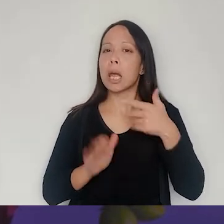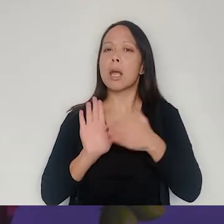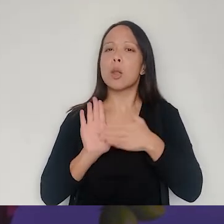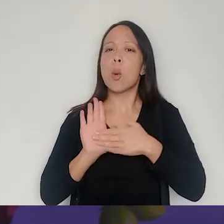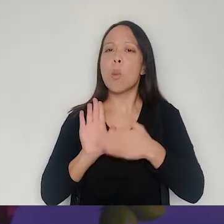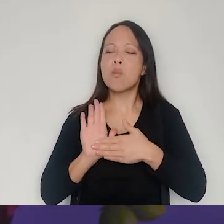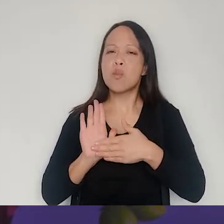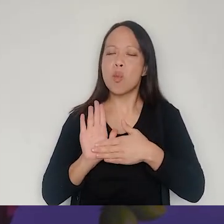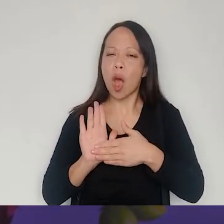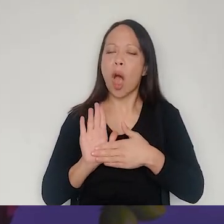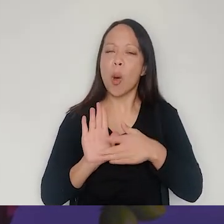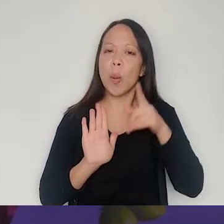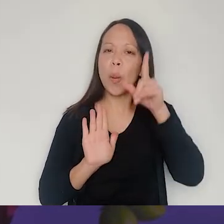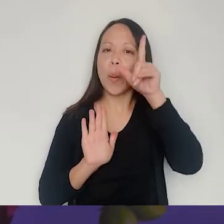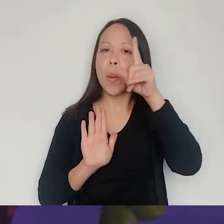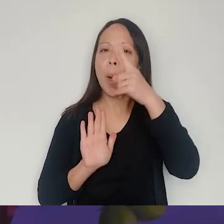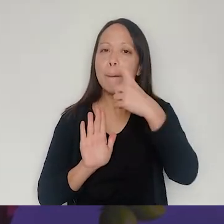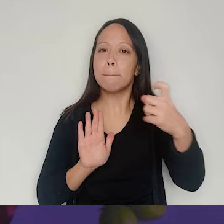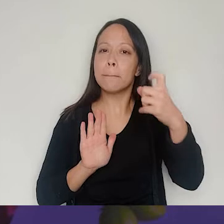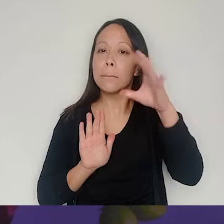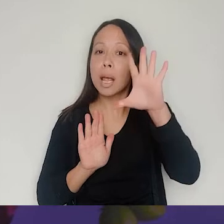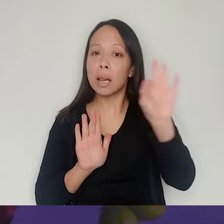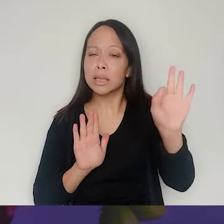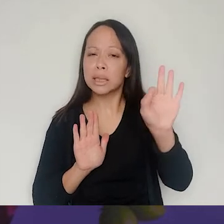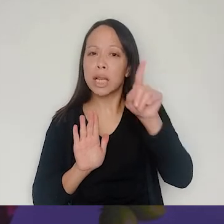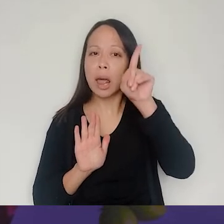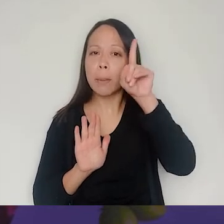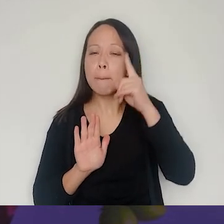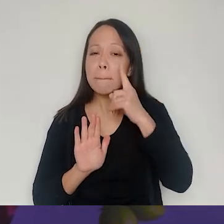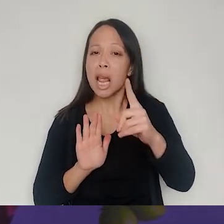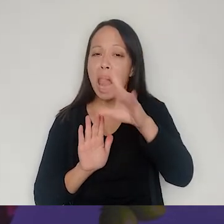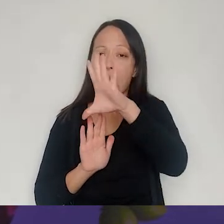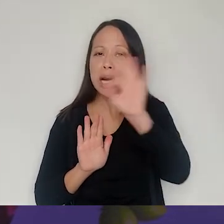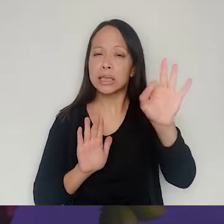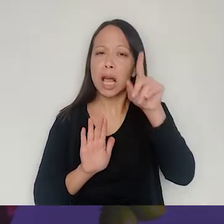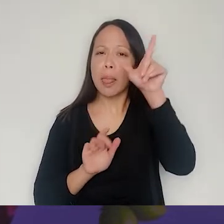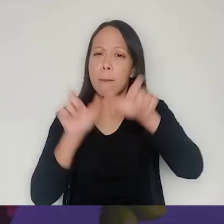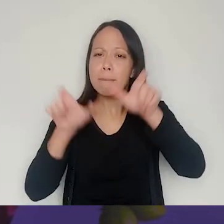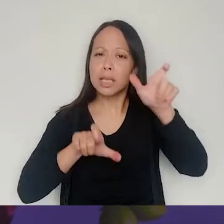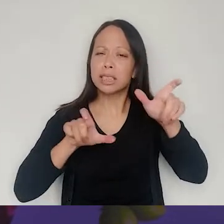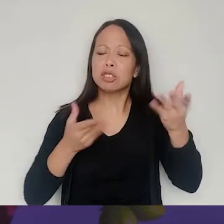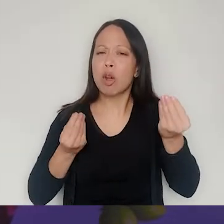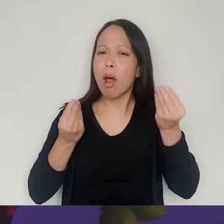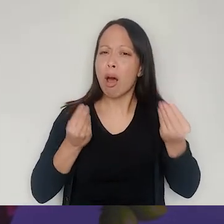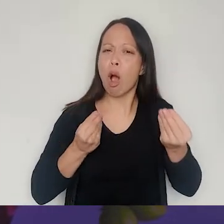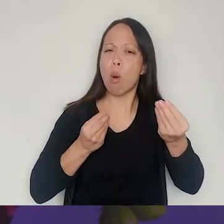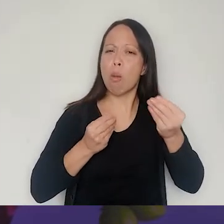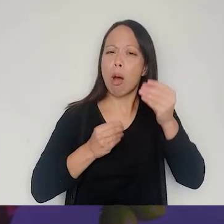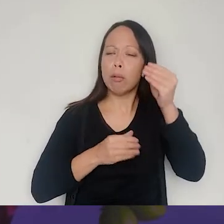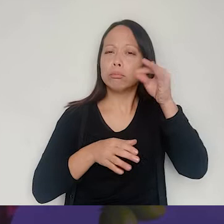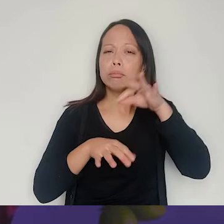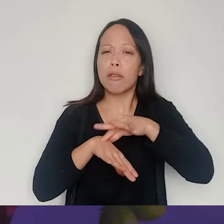fue decir, vale, ya tenemos la percepción de los pacientes, pero ahora vamos a corroborar que la percepción de los